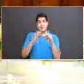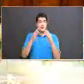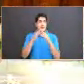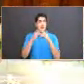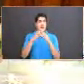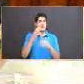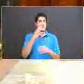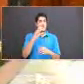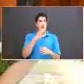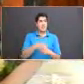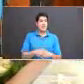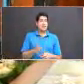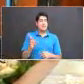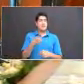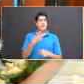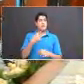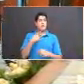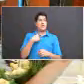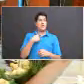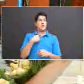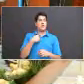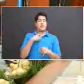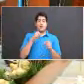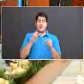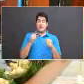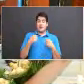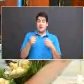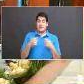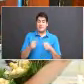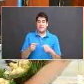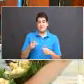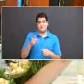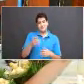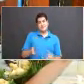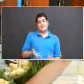Si lo único que lo voy a poner en un gran problema.